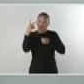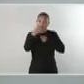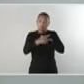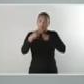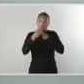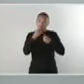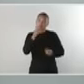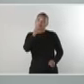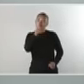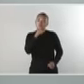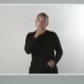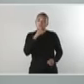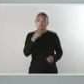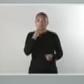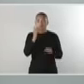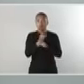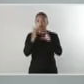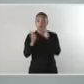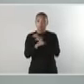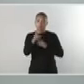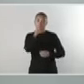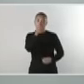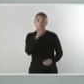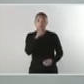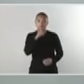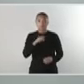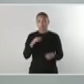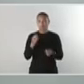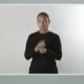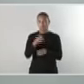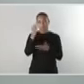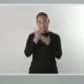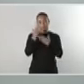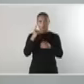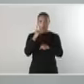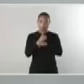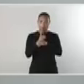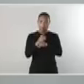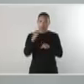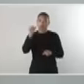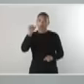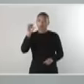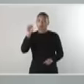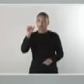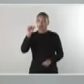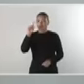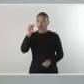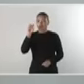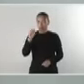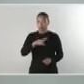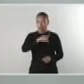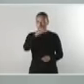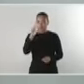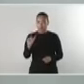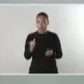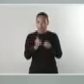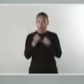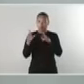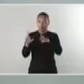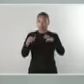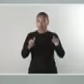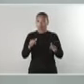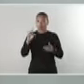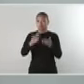que no son ciertas primero asaltó delincuente después saqueó Reynosa